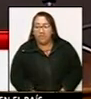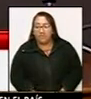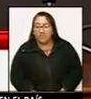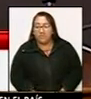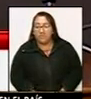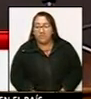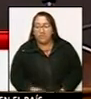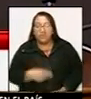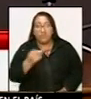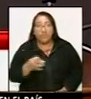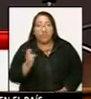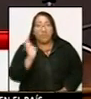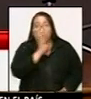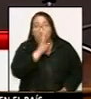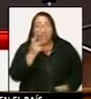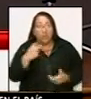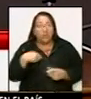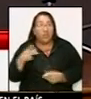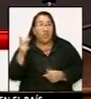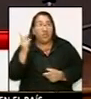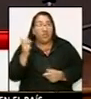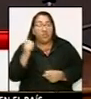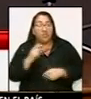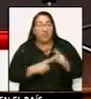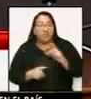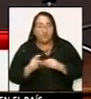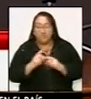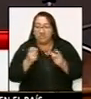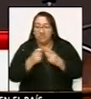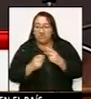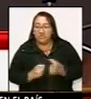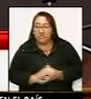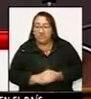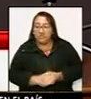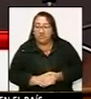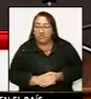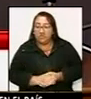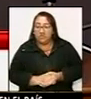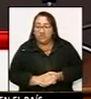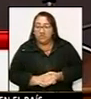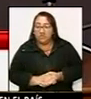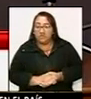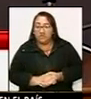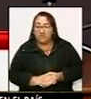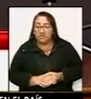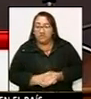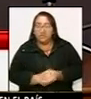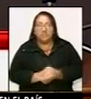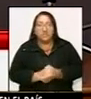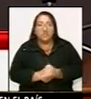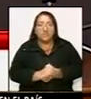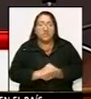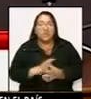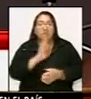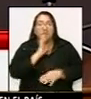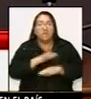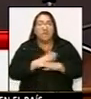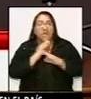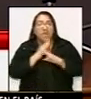verdadera hipocresía. Por eso cuando escucho a algunas colegas congresistas hablar de defensa hacia la